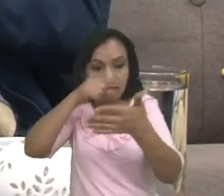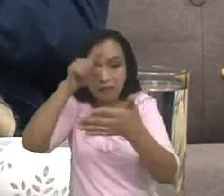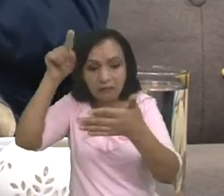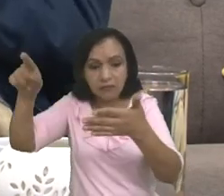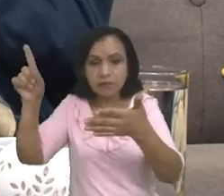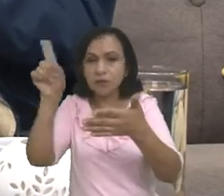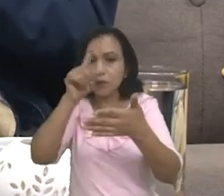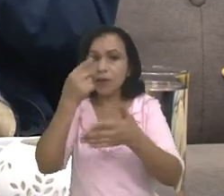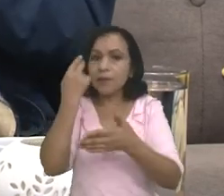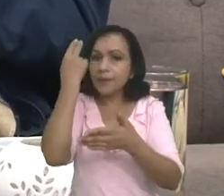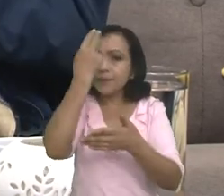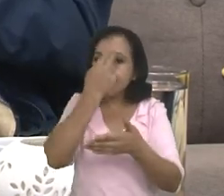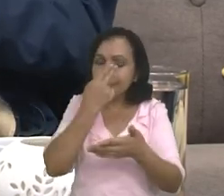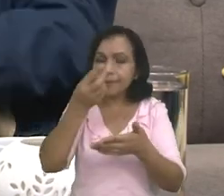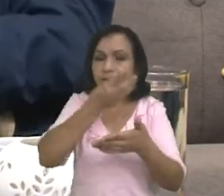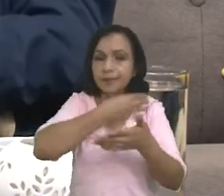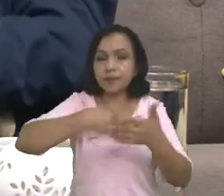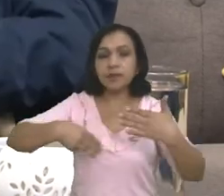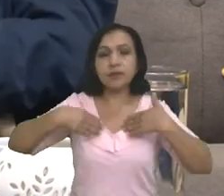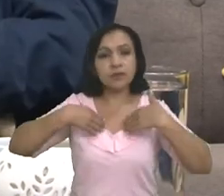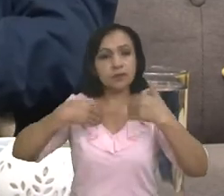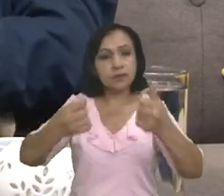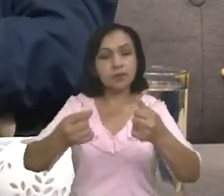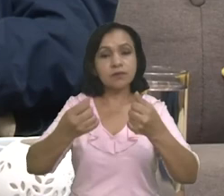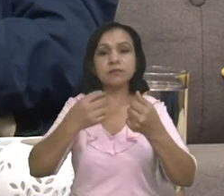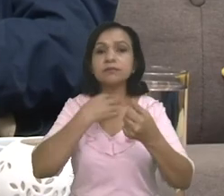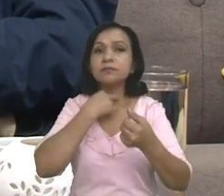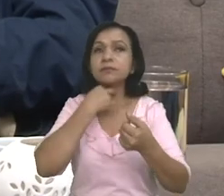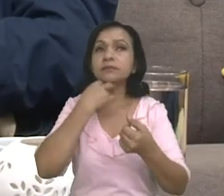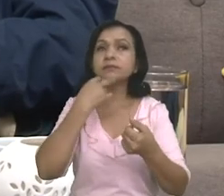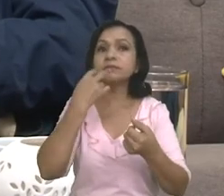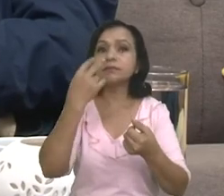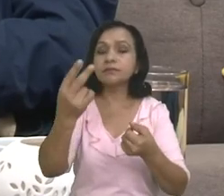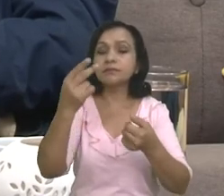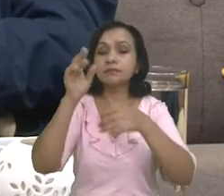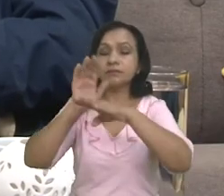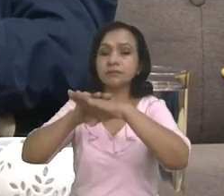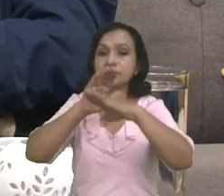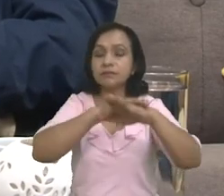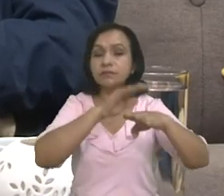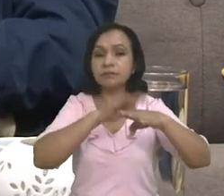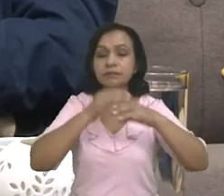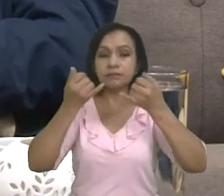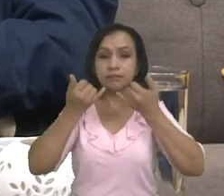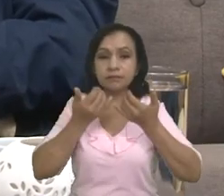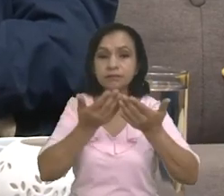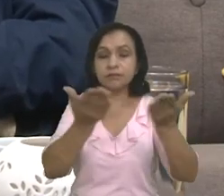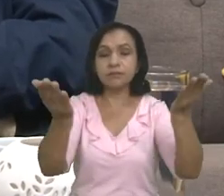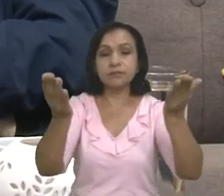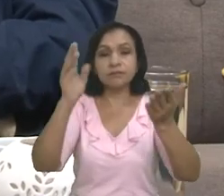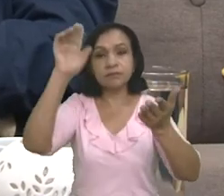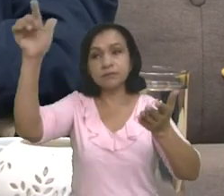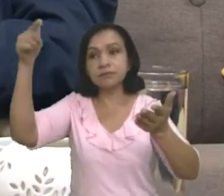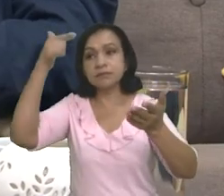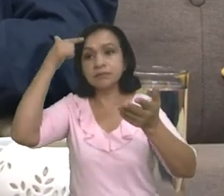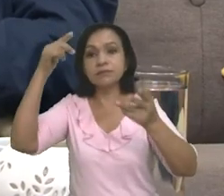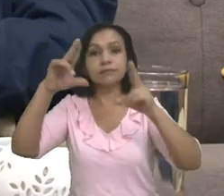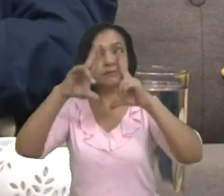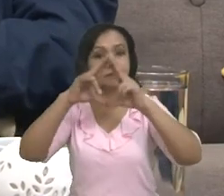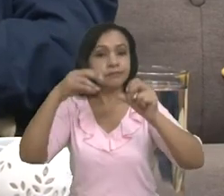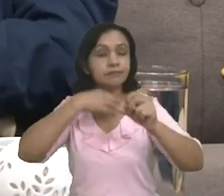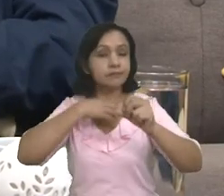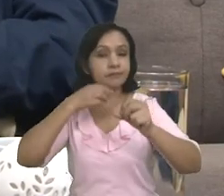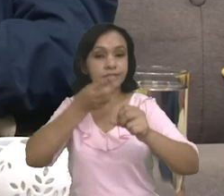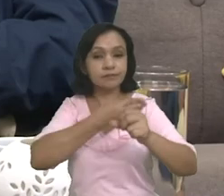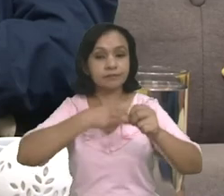preguntemos en el ministerio de salud la web oficial para informar el es el gobierno de nicaragua el